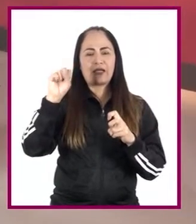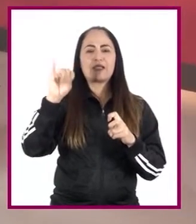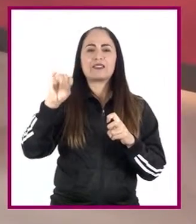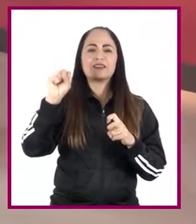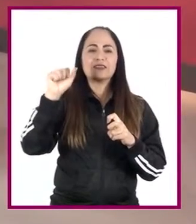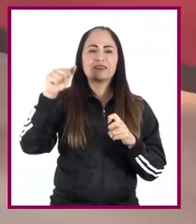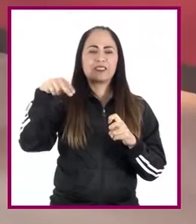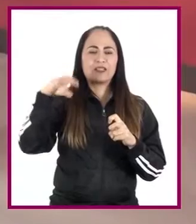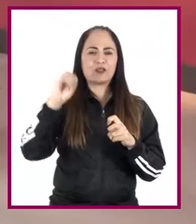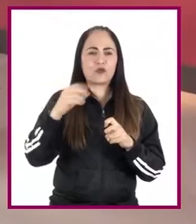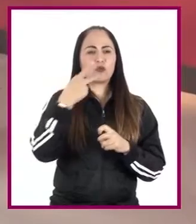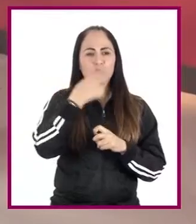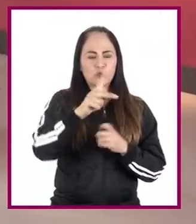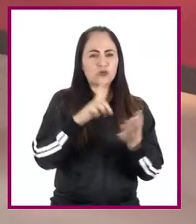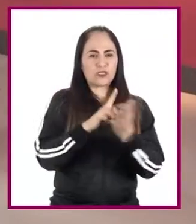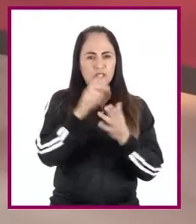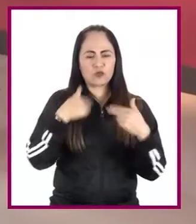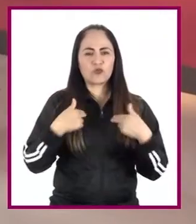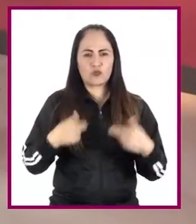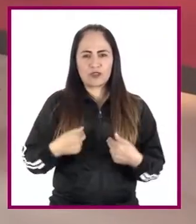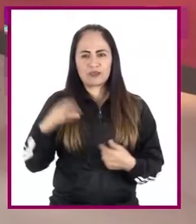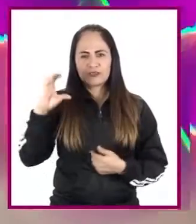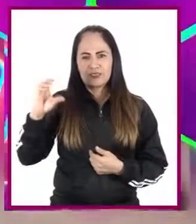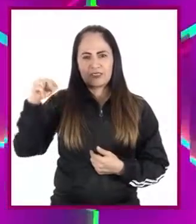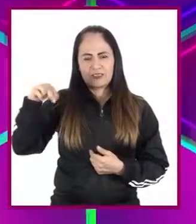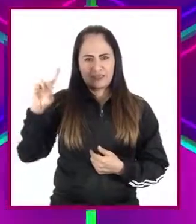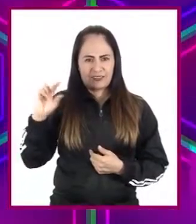por la Comisión Nacional de los Derechos Humanos.